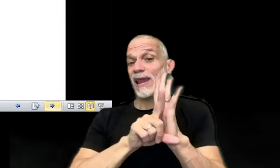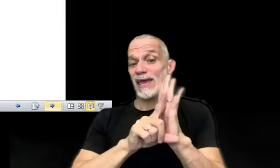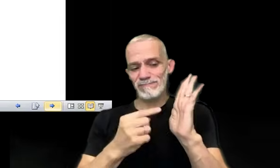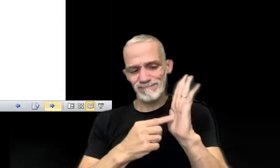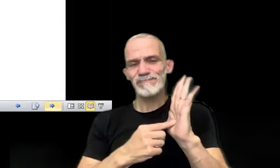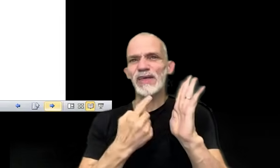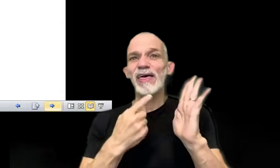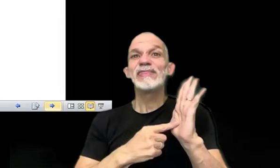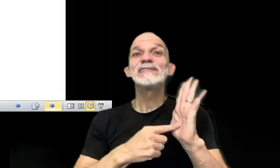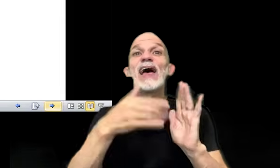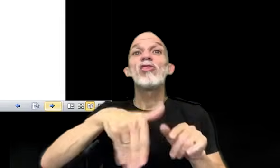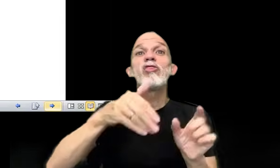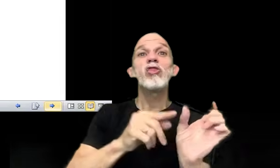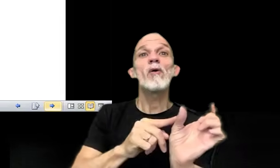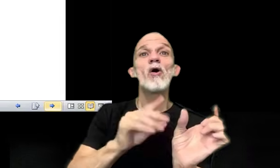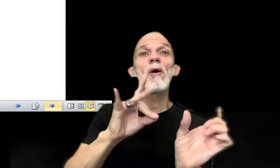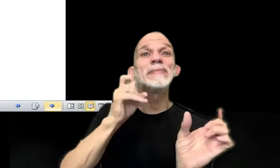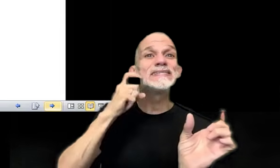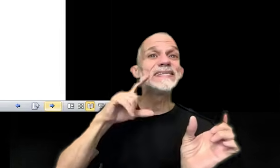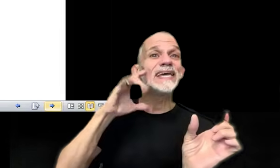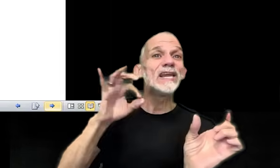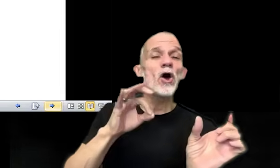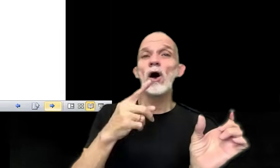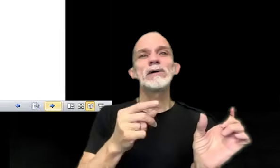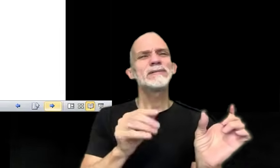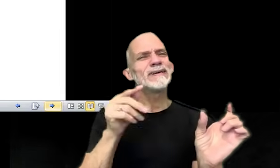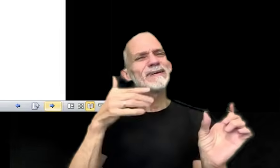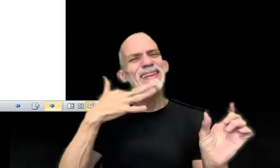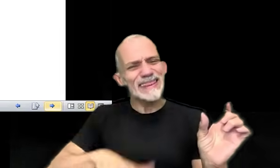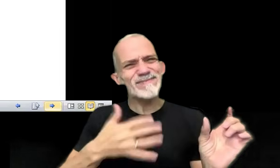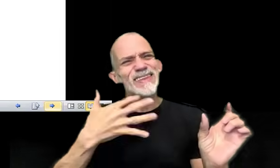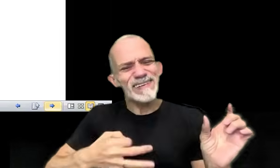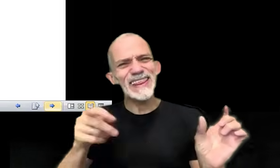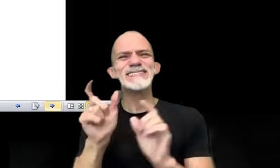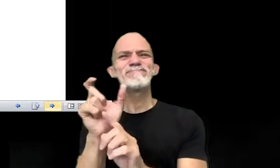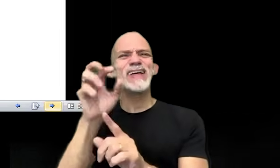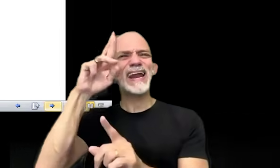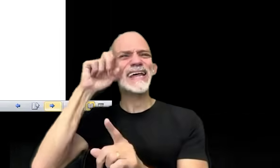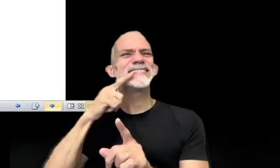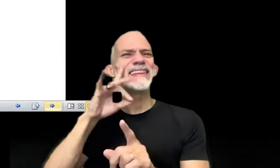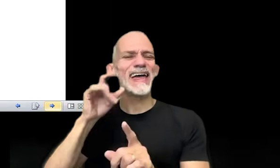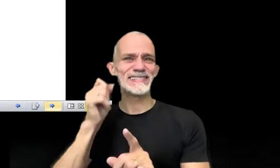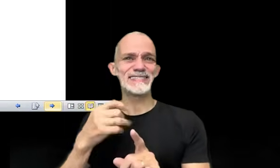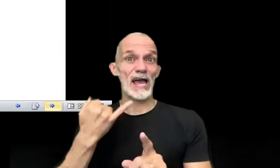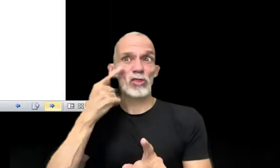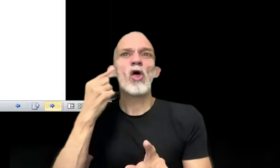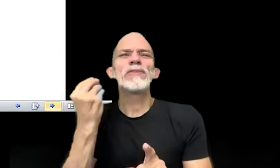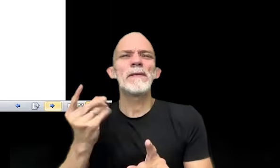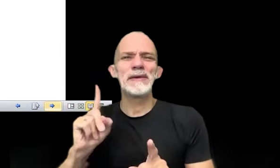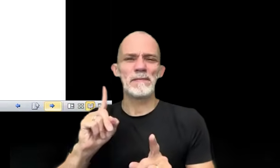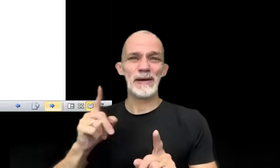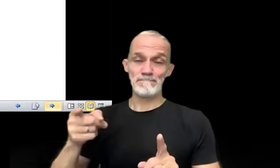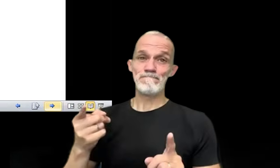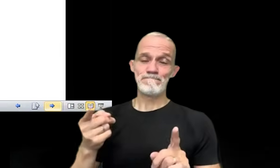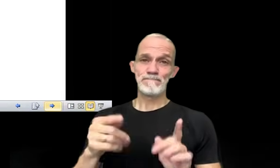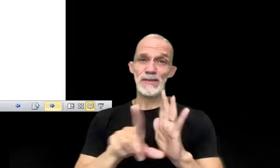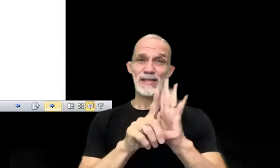bienes personales diga domicilio, debe entenderse residencia. Por supuesto, la 27.541